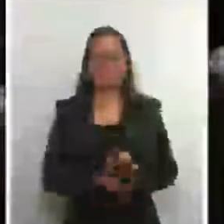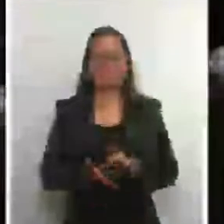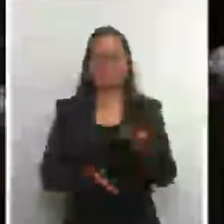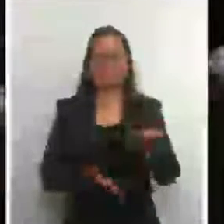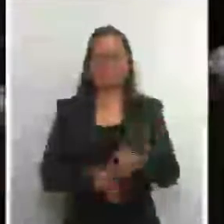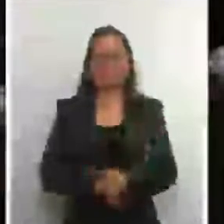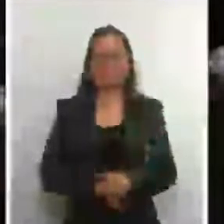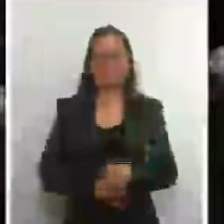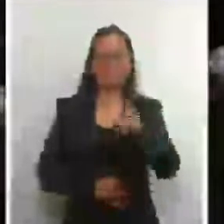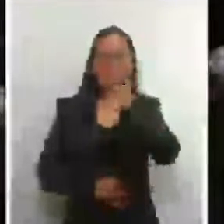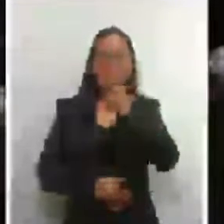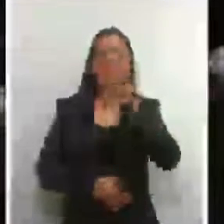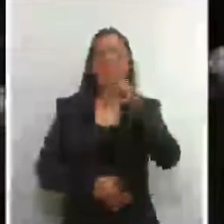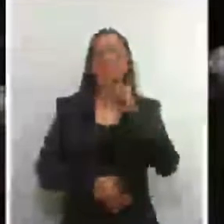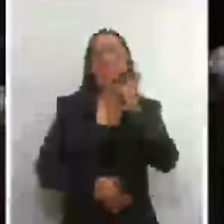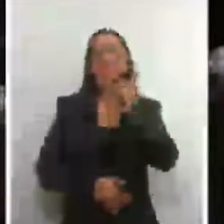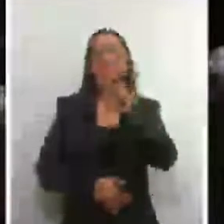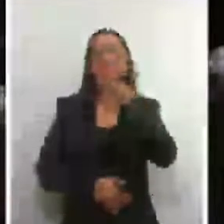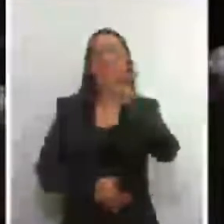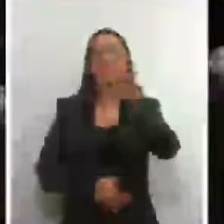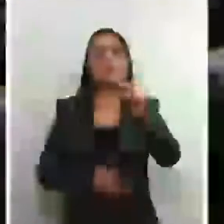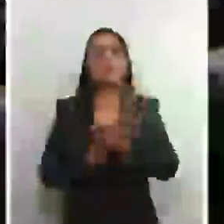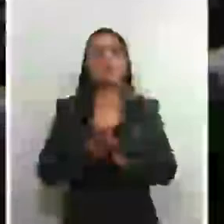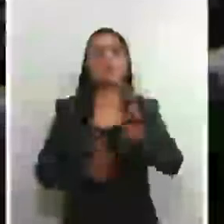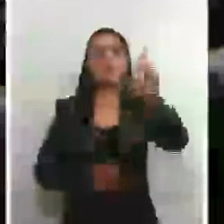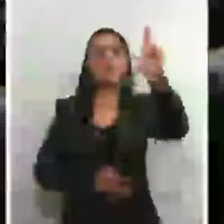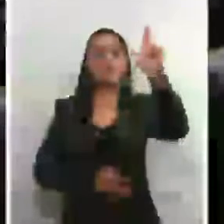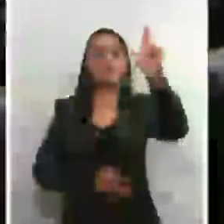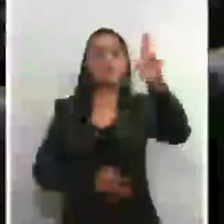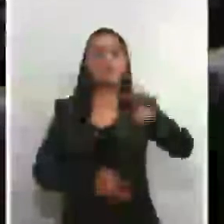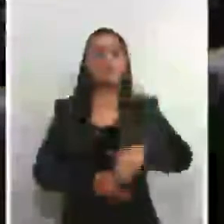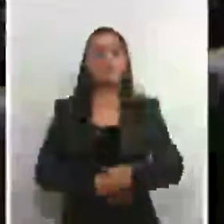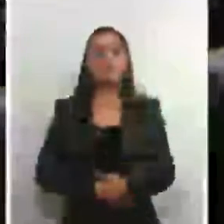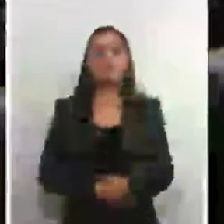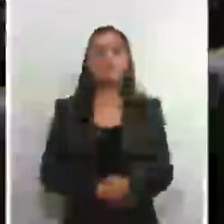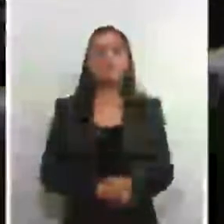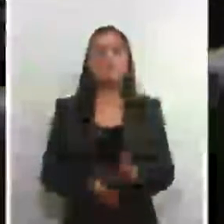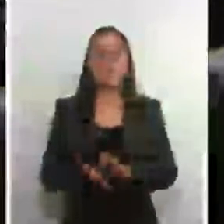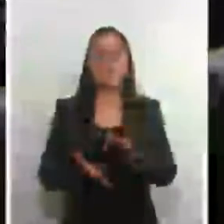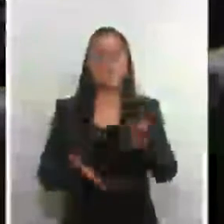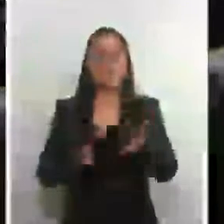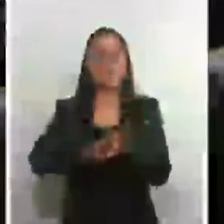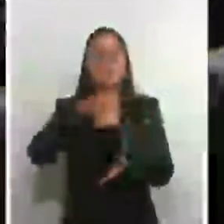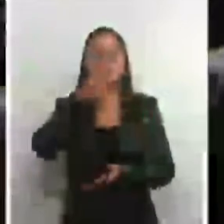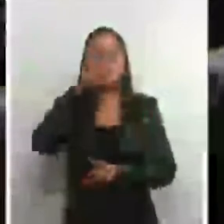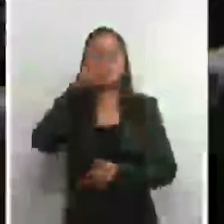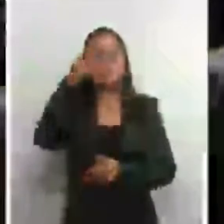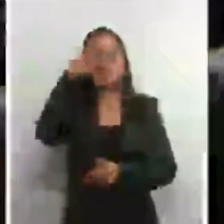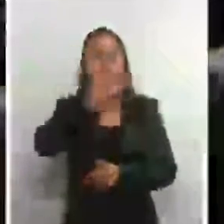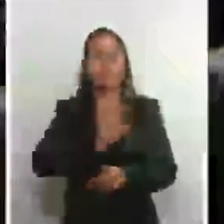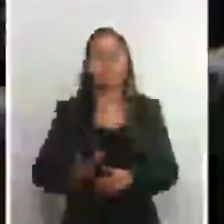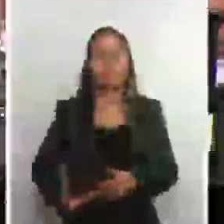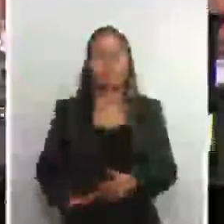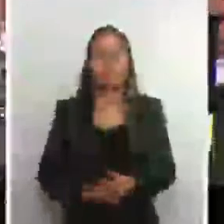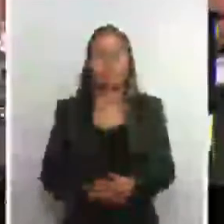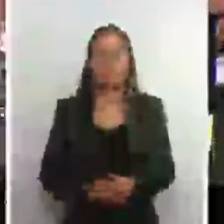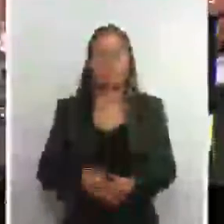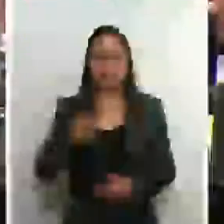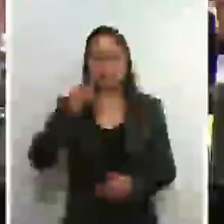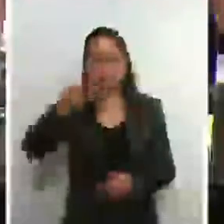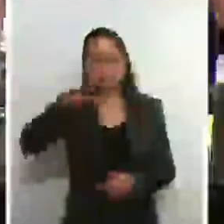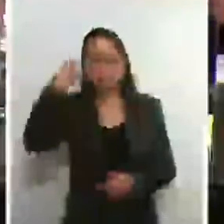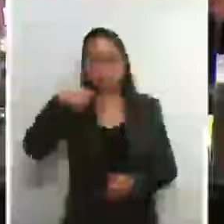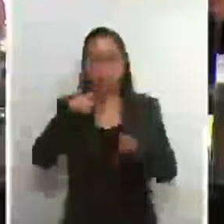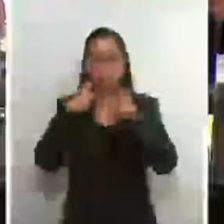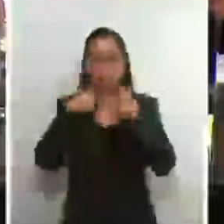Gracias. Las y los diputados que estén por la negativa, sírvanse manifestarlo. Gracias. Mayoría por la negativa, presidente. No se